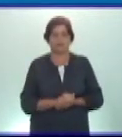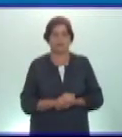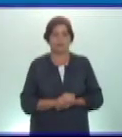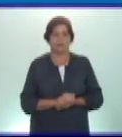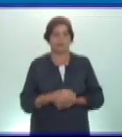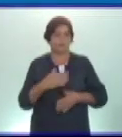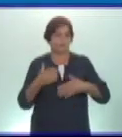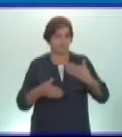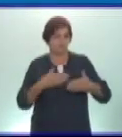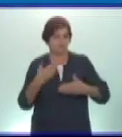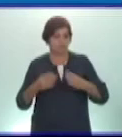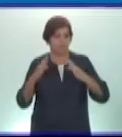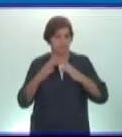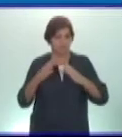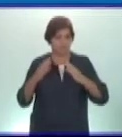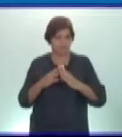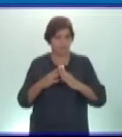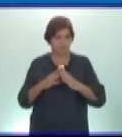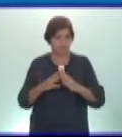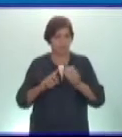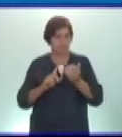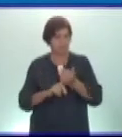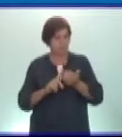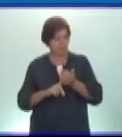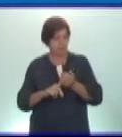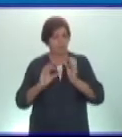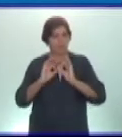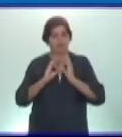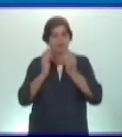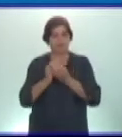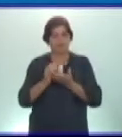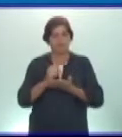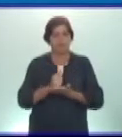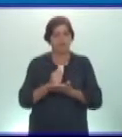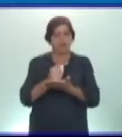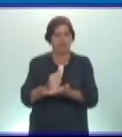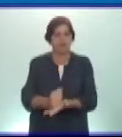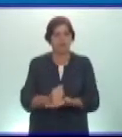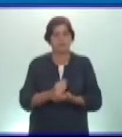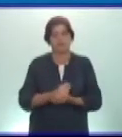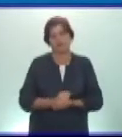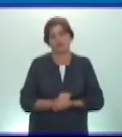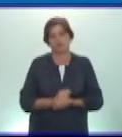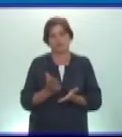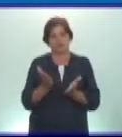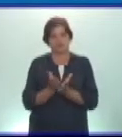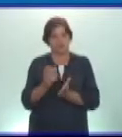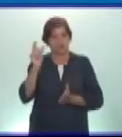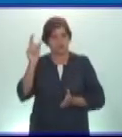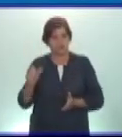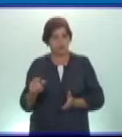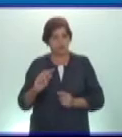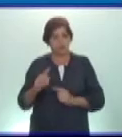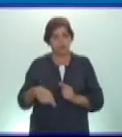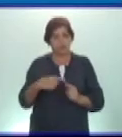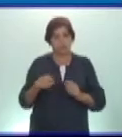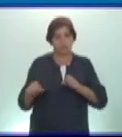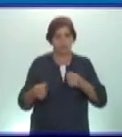casa, los padres, la familia, por favor, apoyando a los estudiantes, que después vamos a estar controlando la